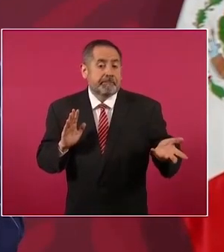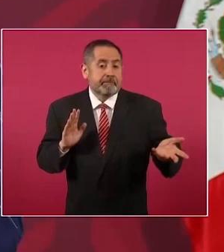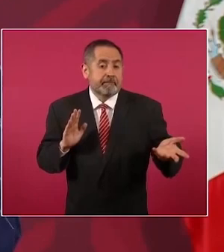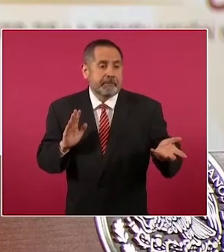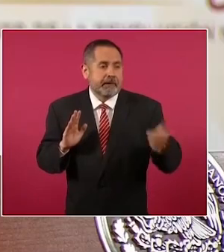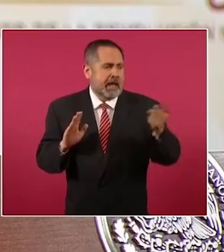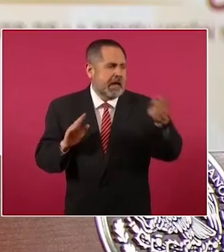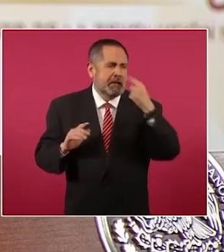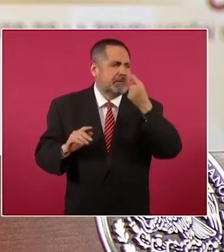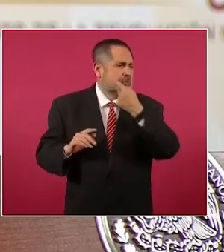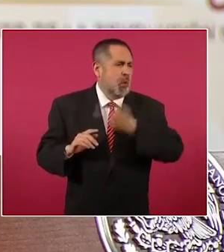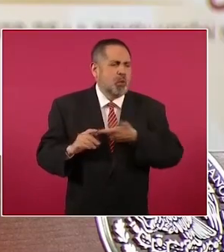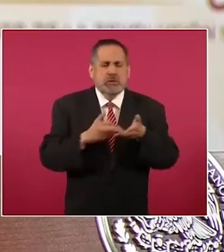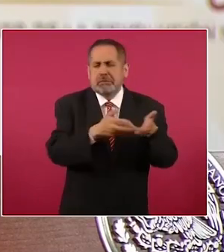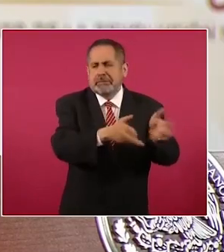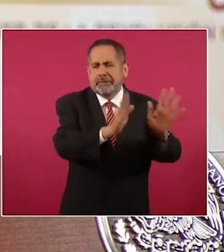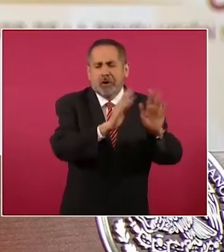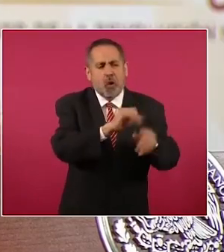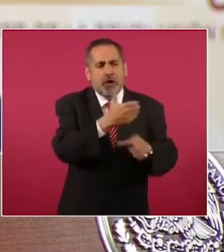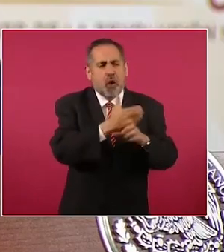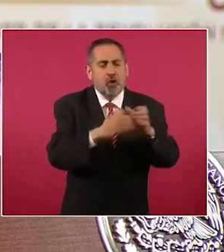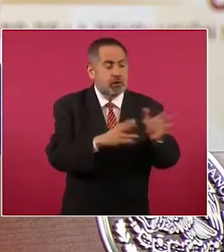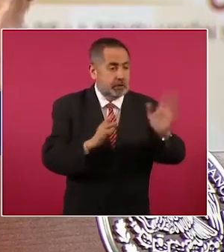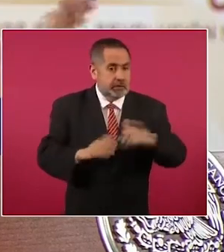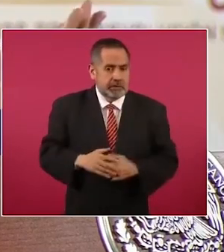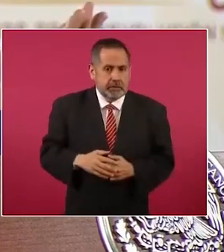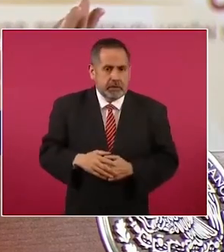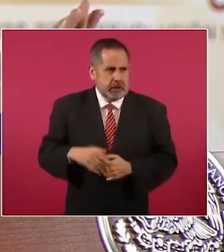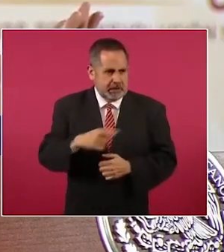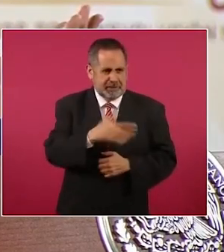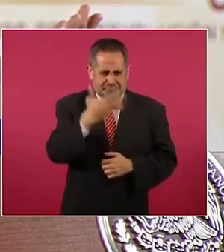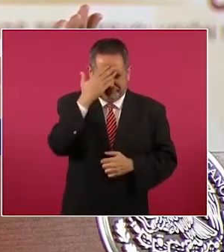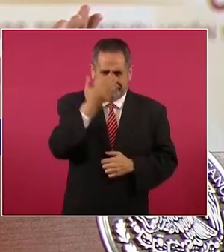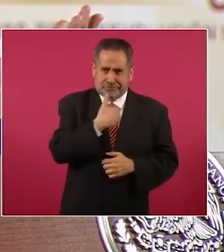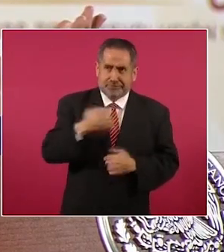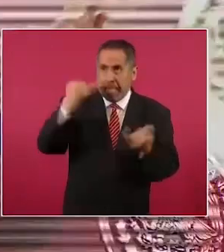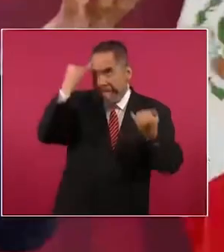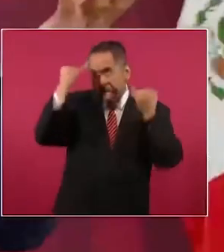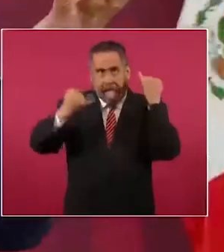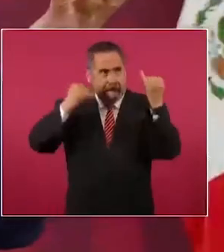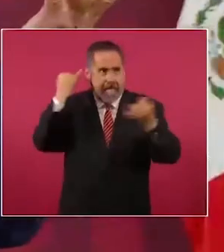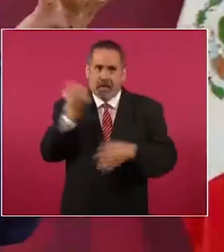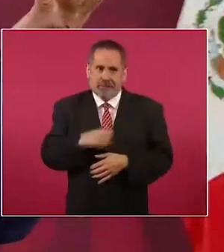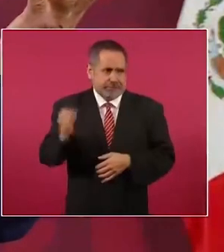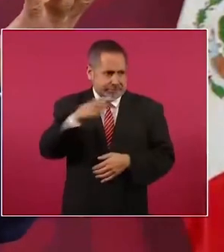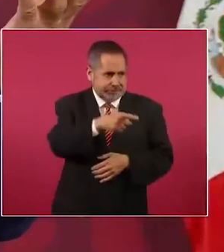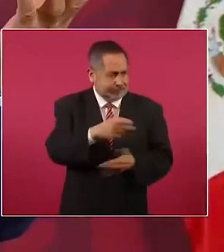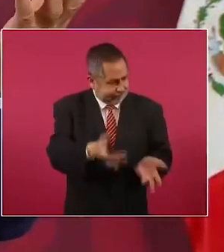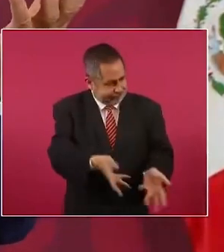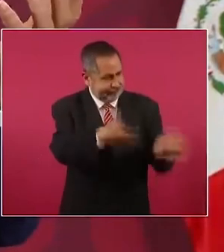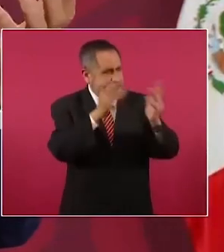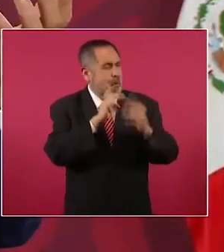le guste, pues tiene el talento para la imaginación.